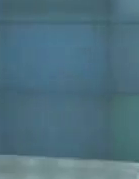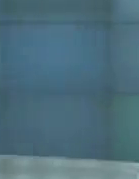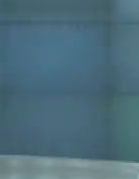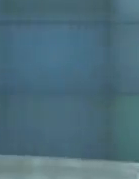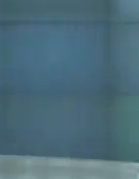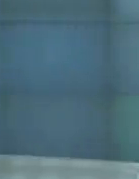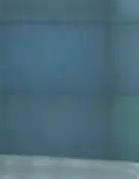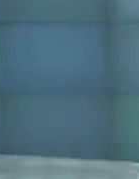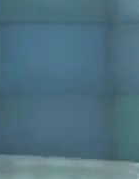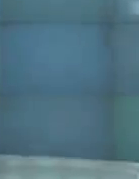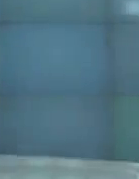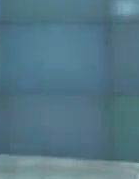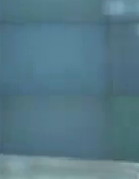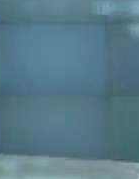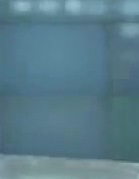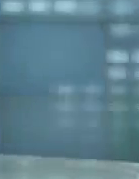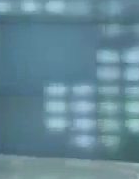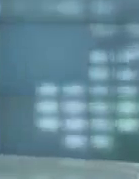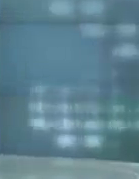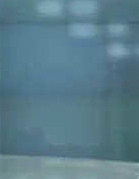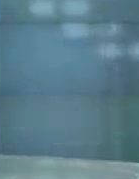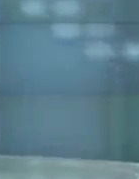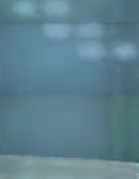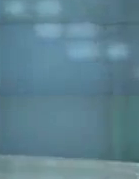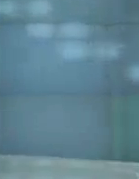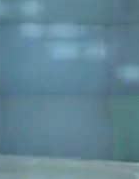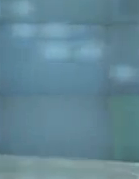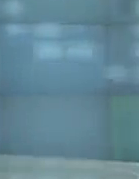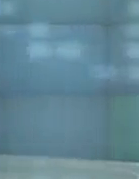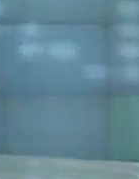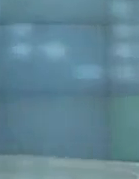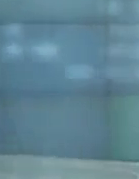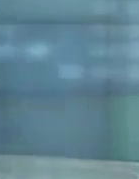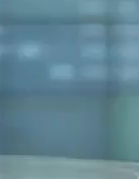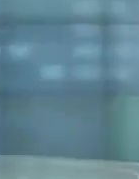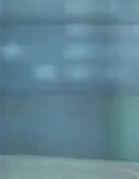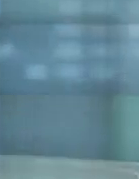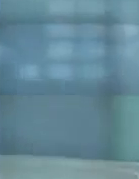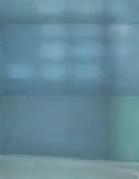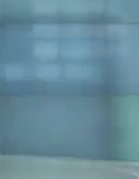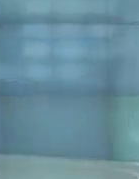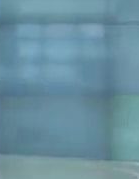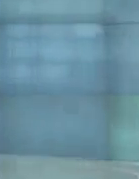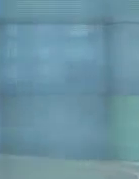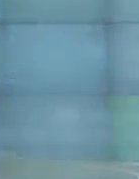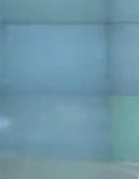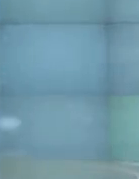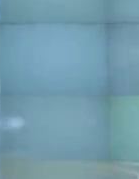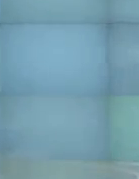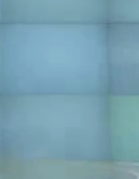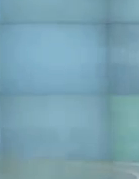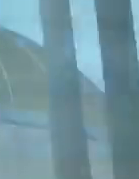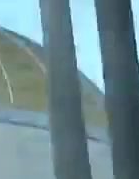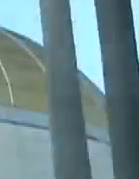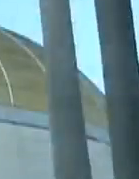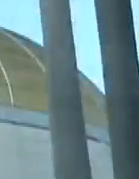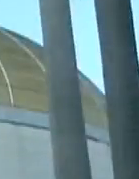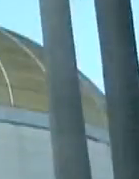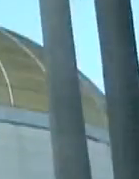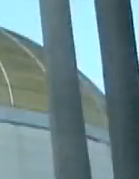Bien, a esta hora nos conectamos con la actividad principal de esta jornada. Allá recibe nuestra compañera Enny Ángel. Enny, adelante.